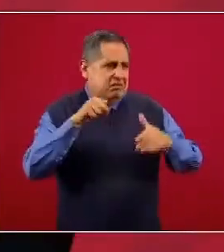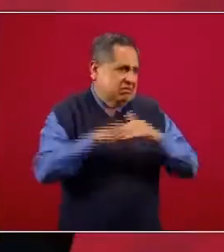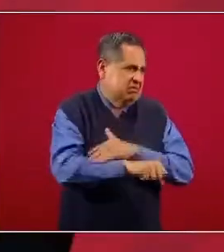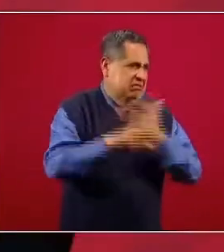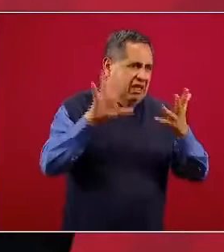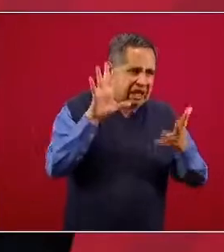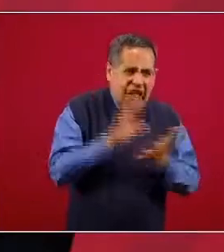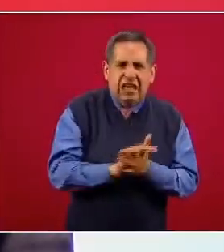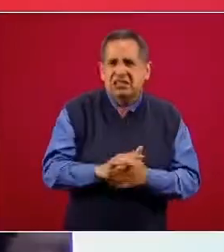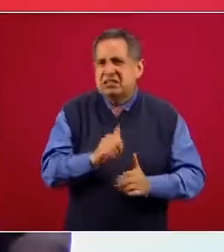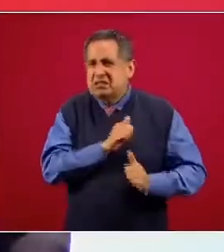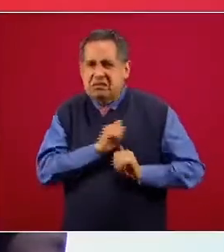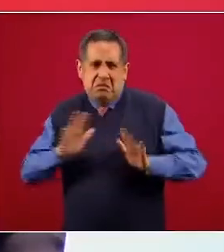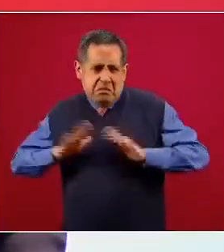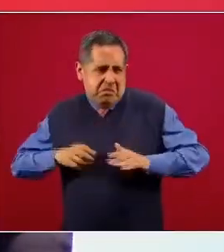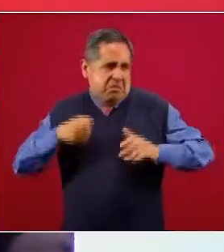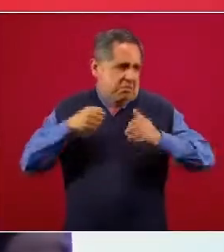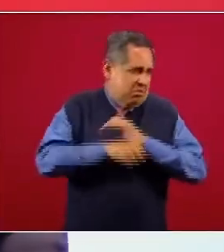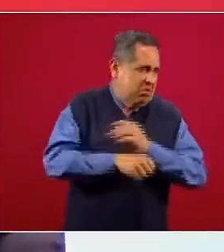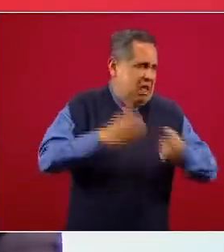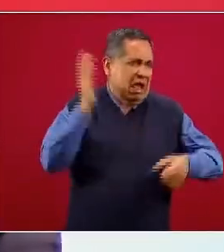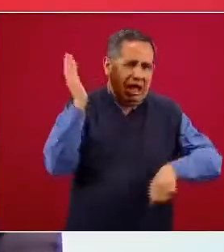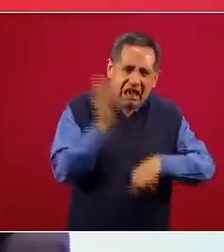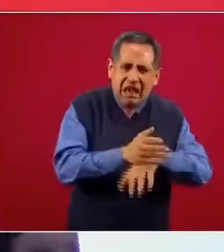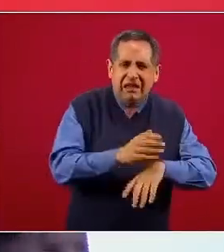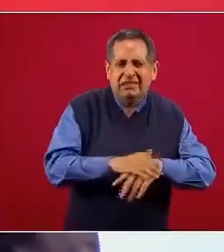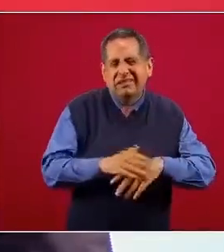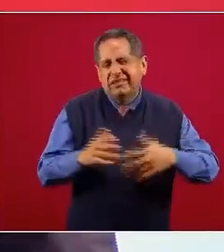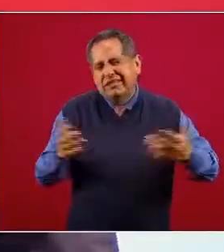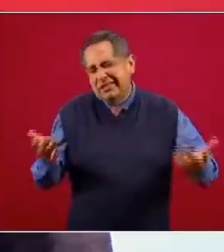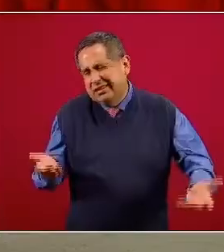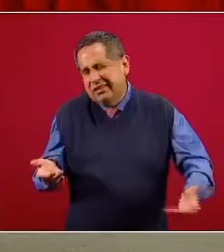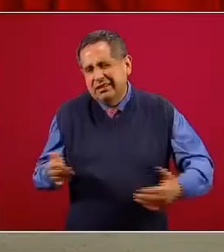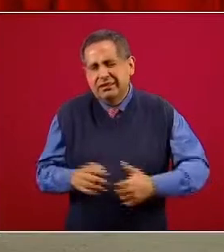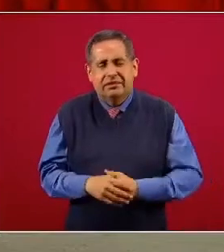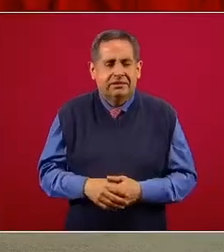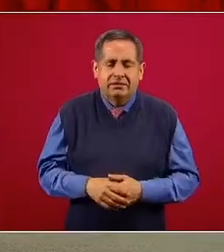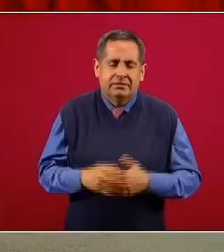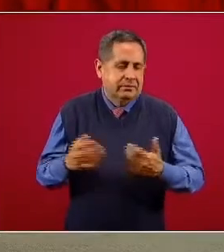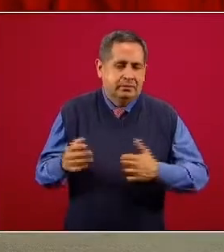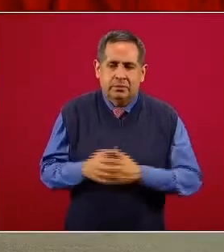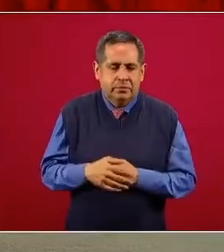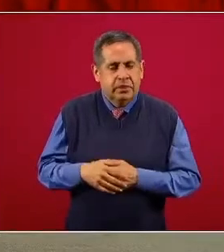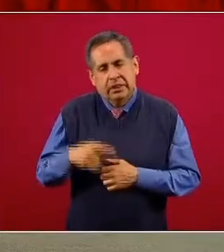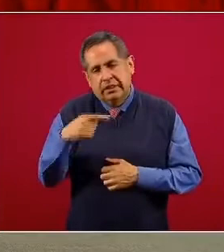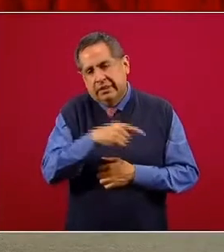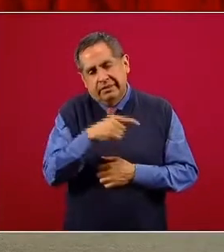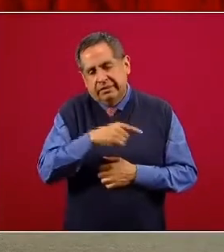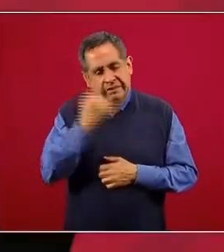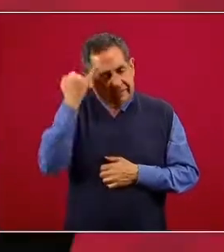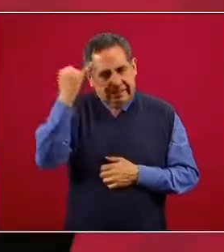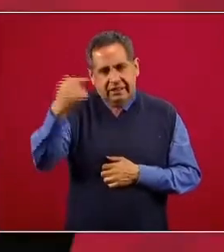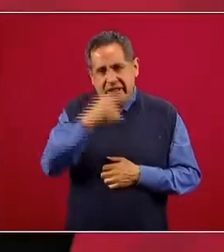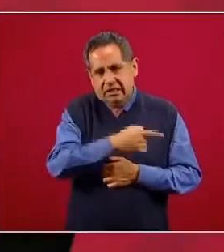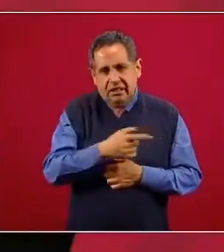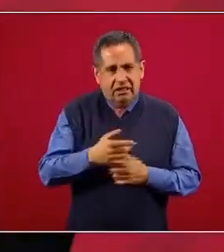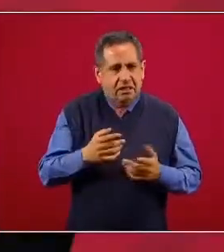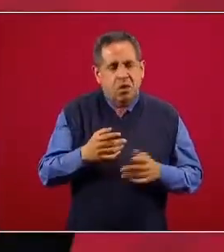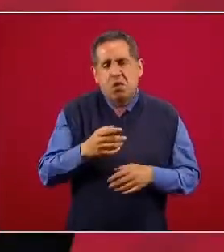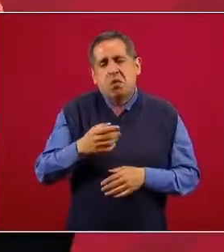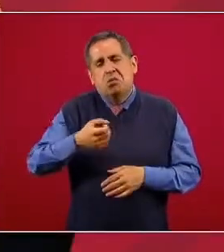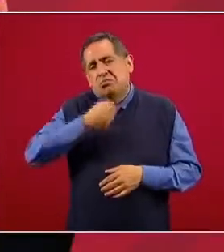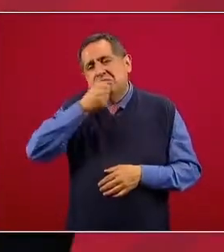con la fuerza pública o no les puso una sanción administrativa. Esa es una visión, desde luego, muy